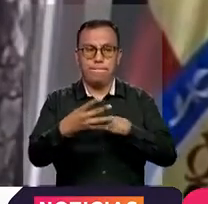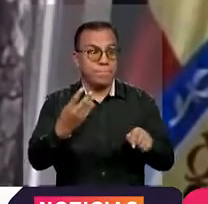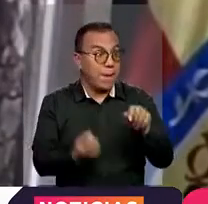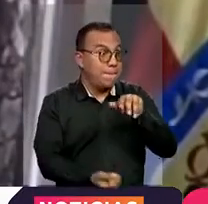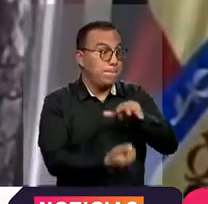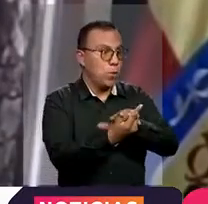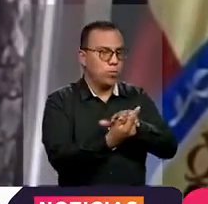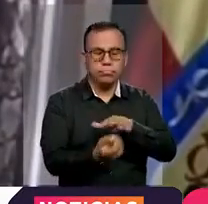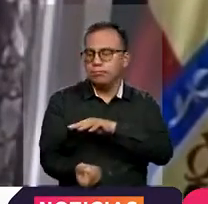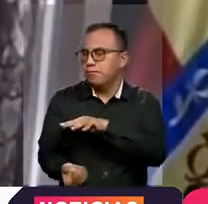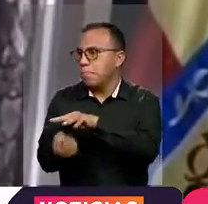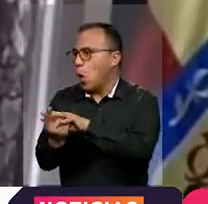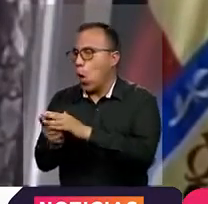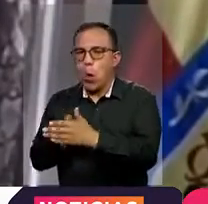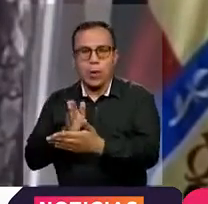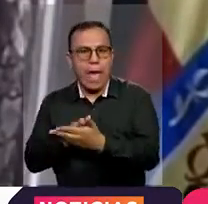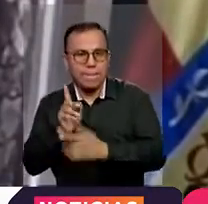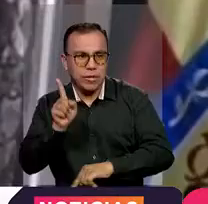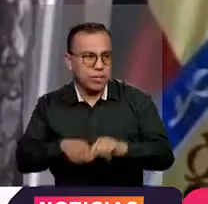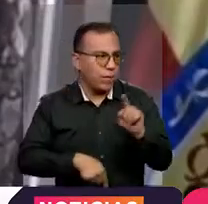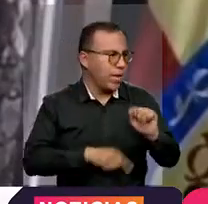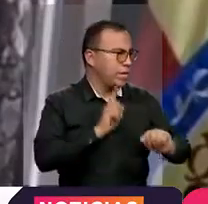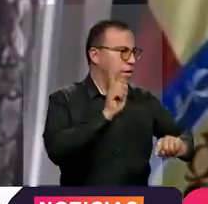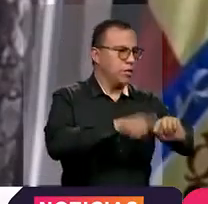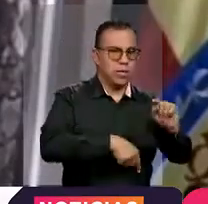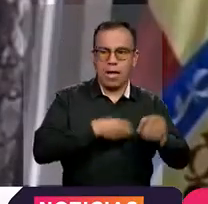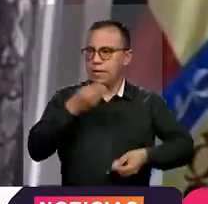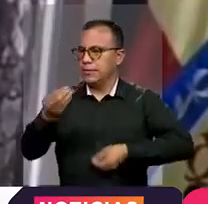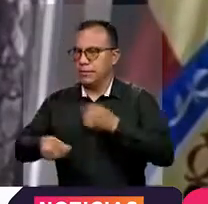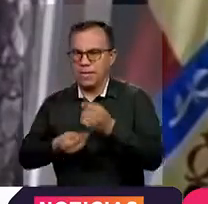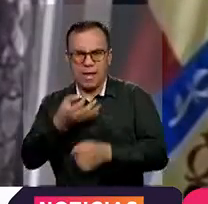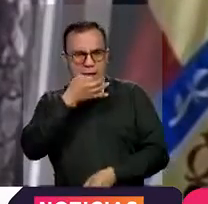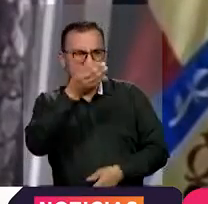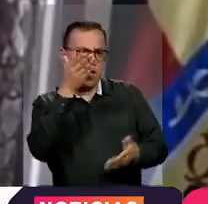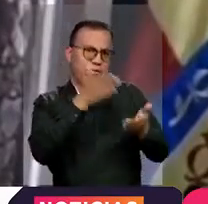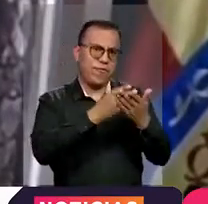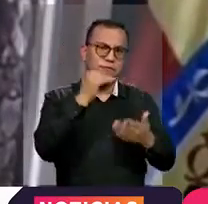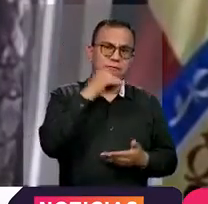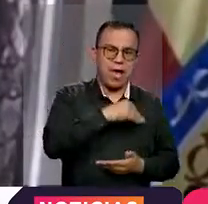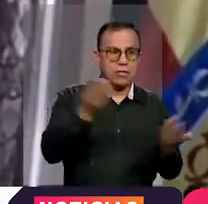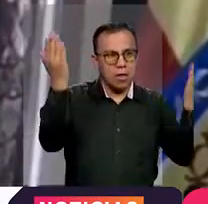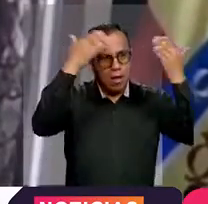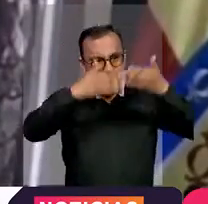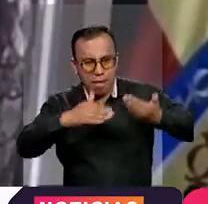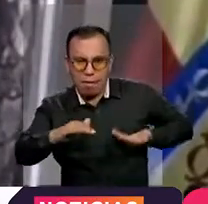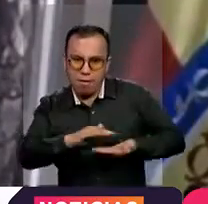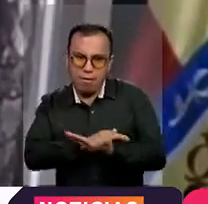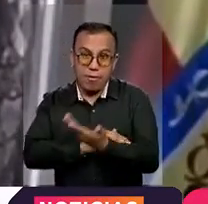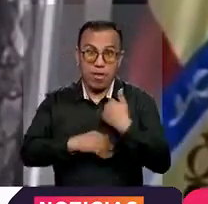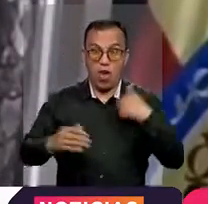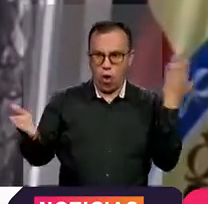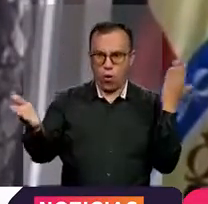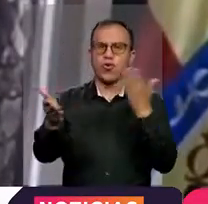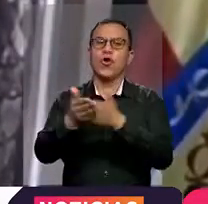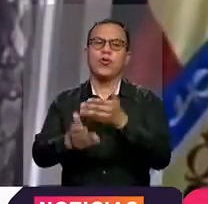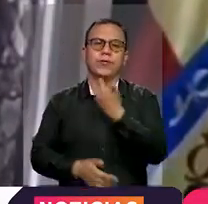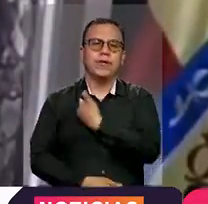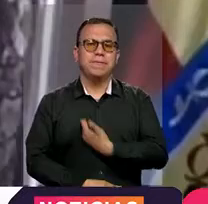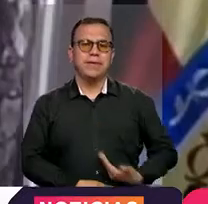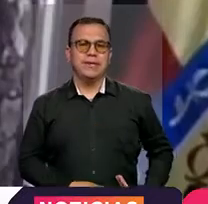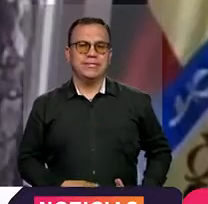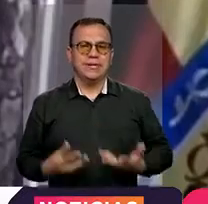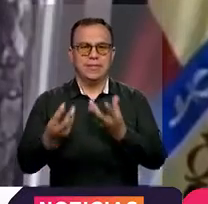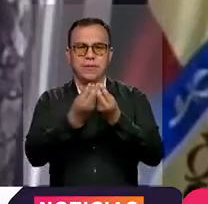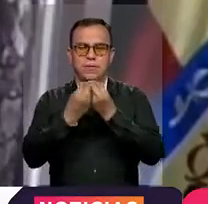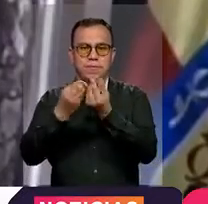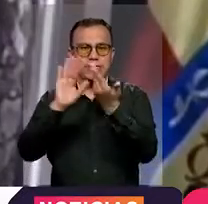unos impedimentos, salen unas recusaciones, recusaciones falsas, recusaciones anónimas, amenazas al presidente de la comisión